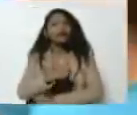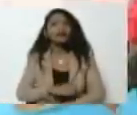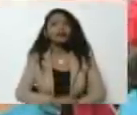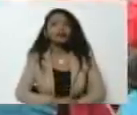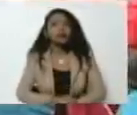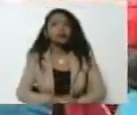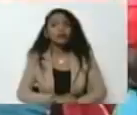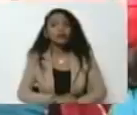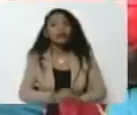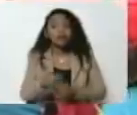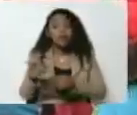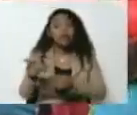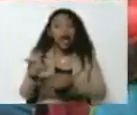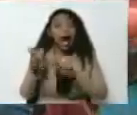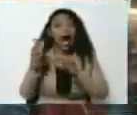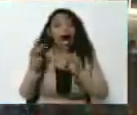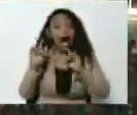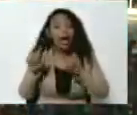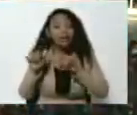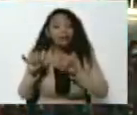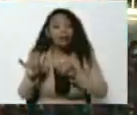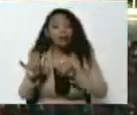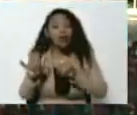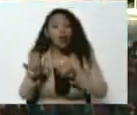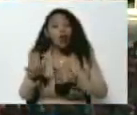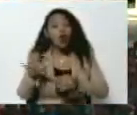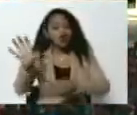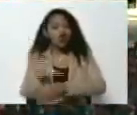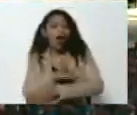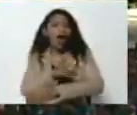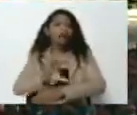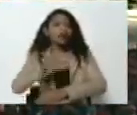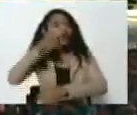Y así fue, con los cantos del pueblo.